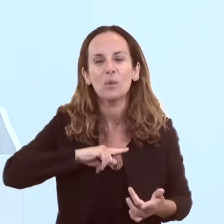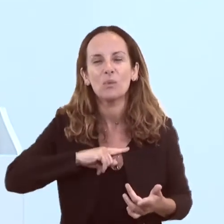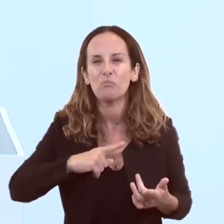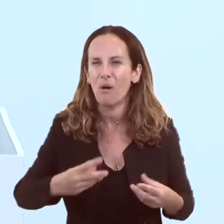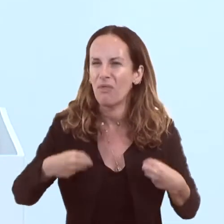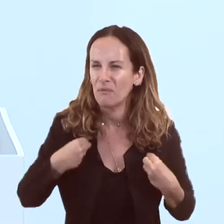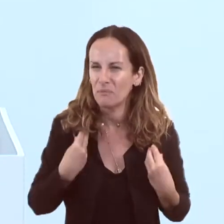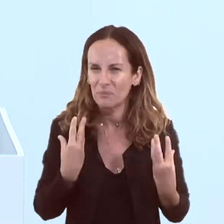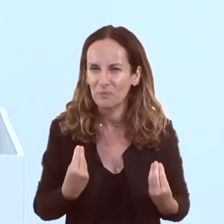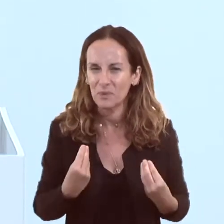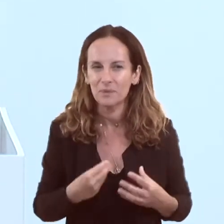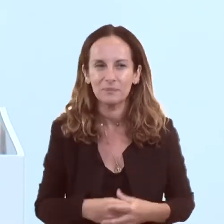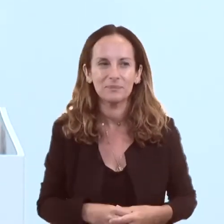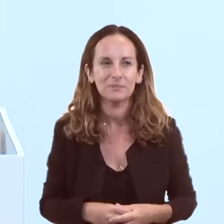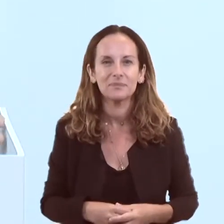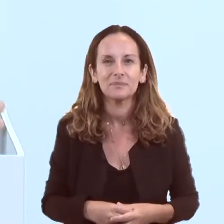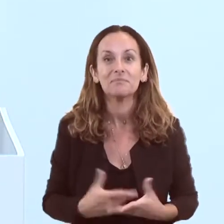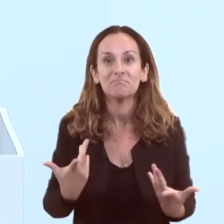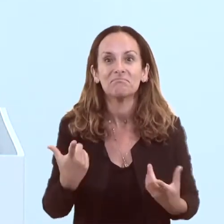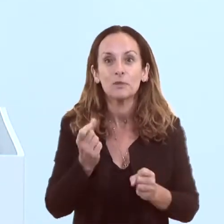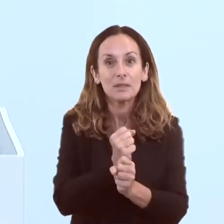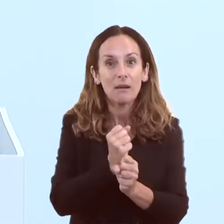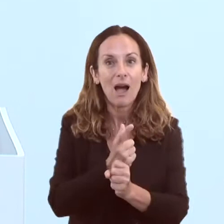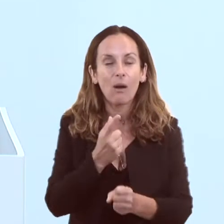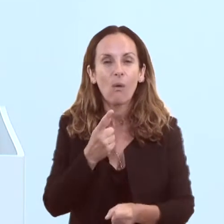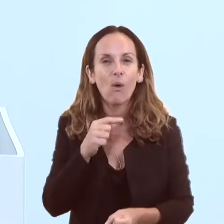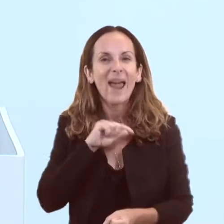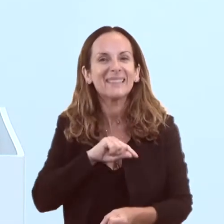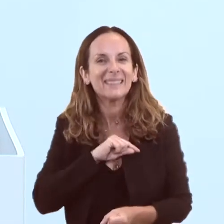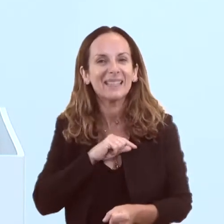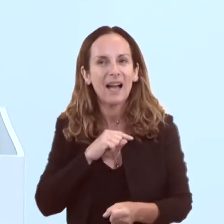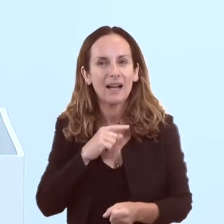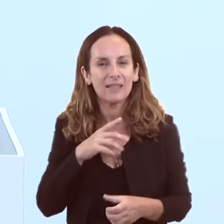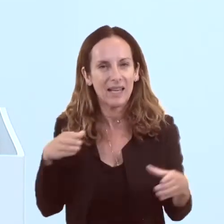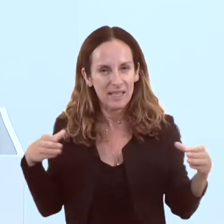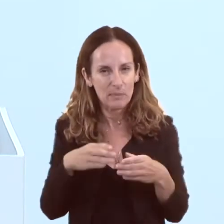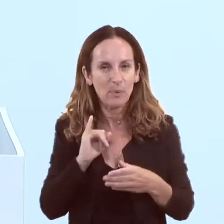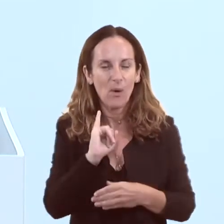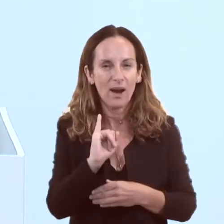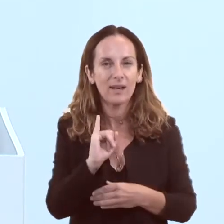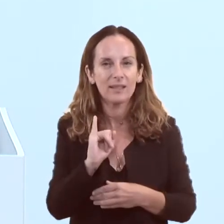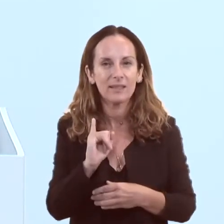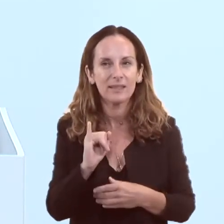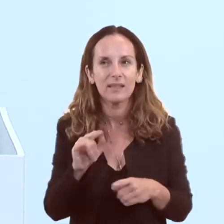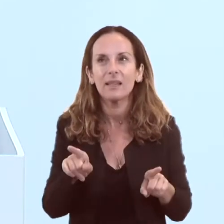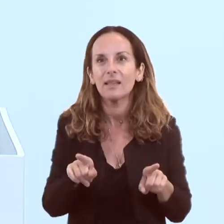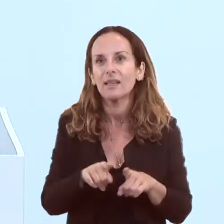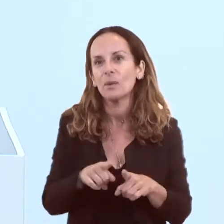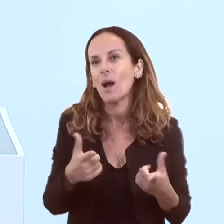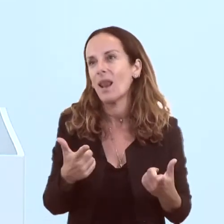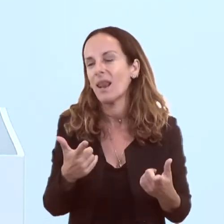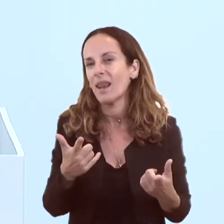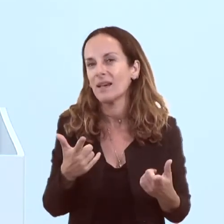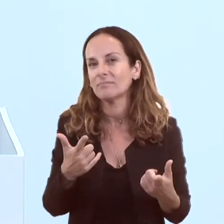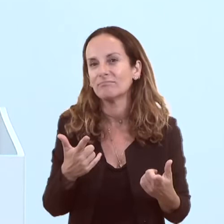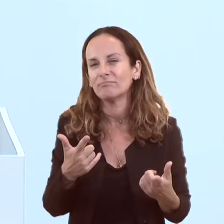de ética de trabajo en el equipo que es que por amor al arte Ya hay